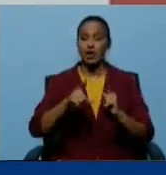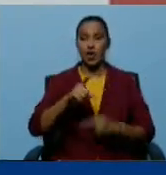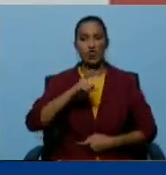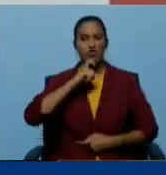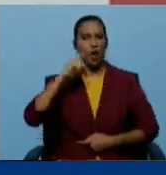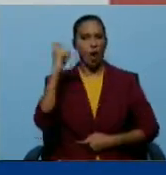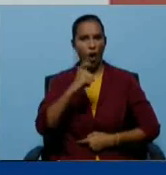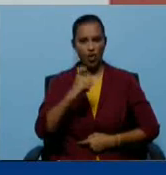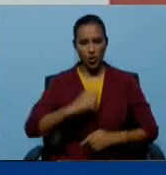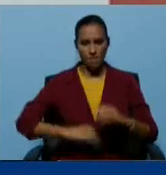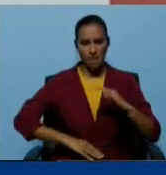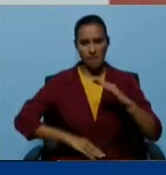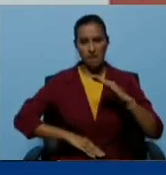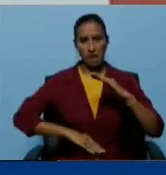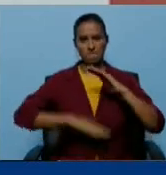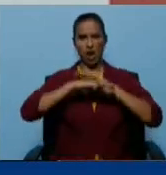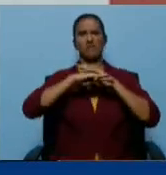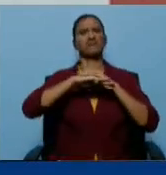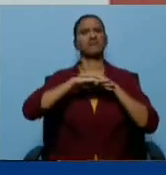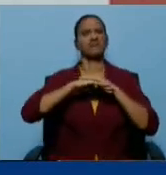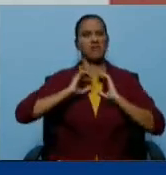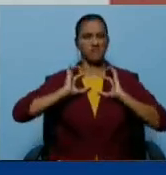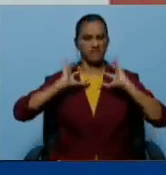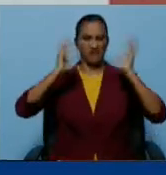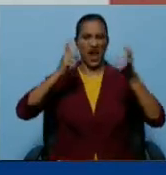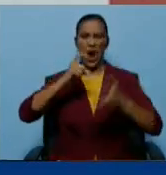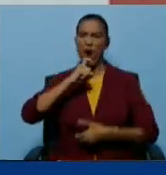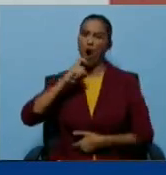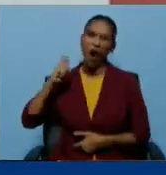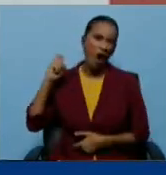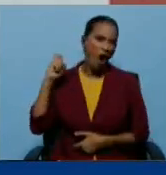Y el odio desbordado, como veneno,